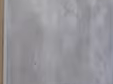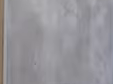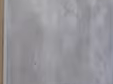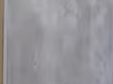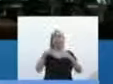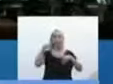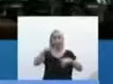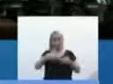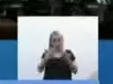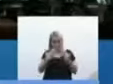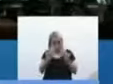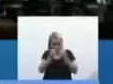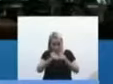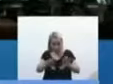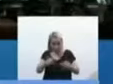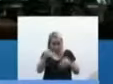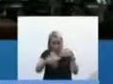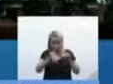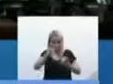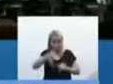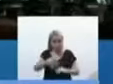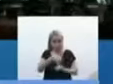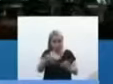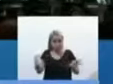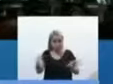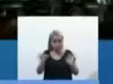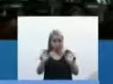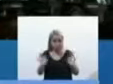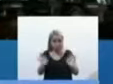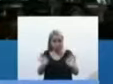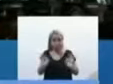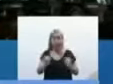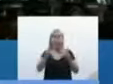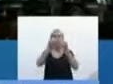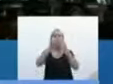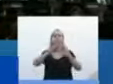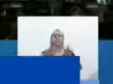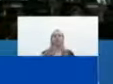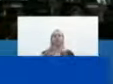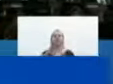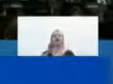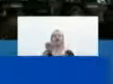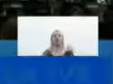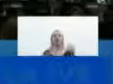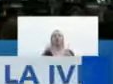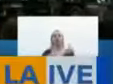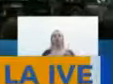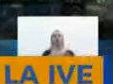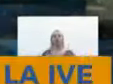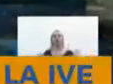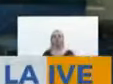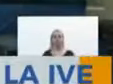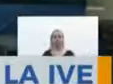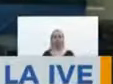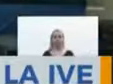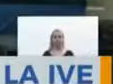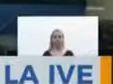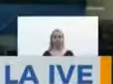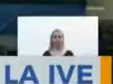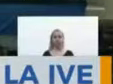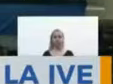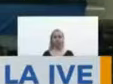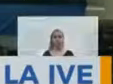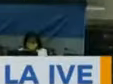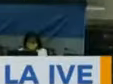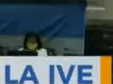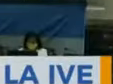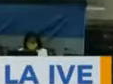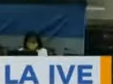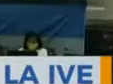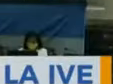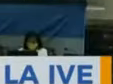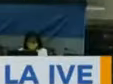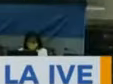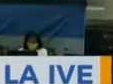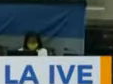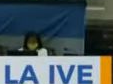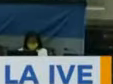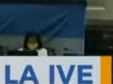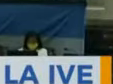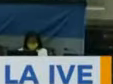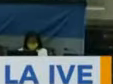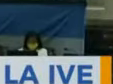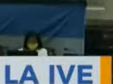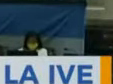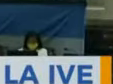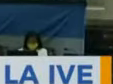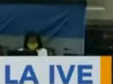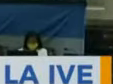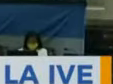El Senado convirtió en ley la interrupción voluntaria del embarazo y la controversia no acaba.